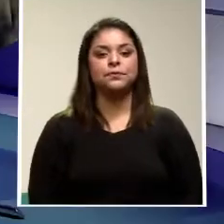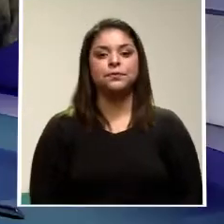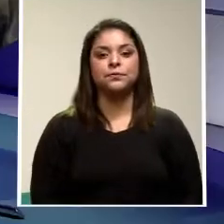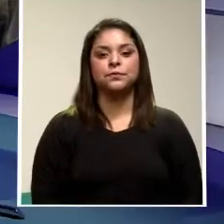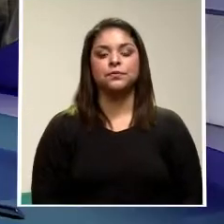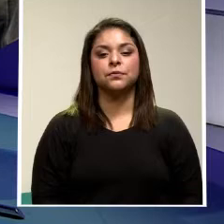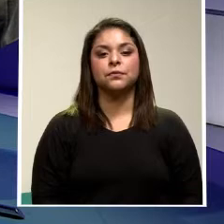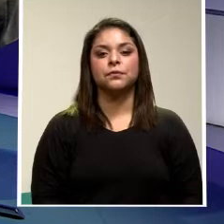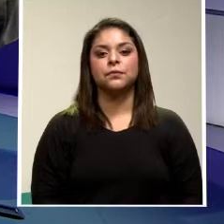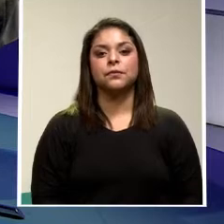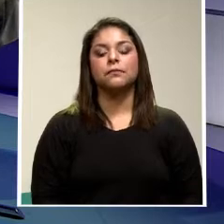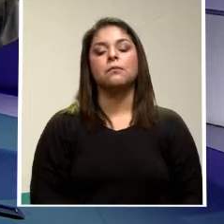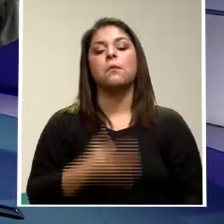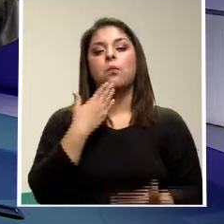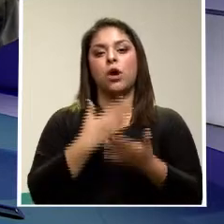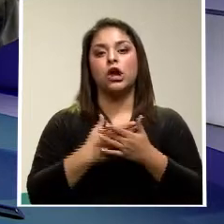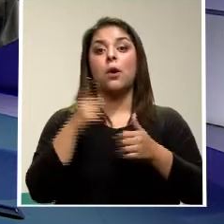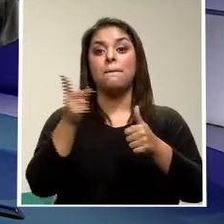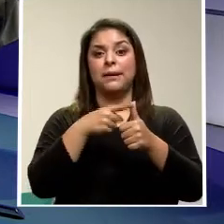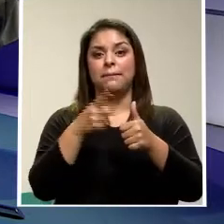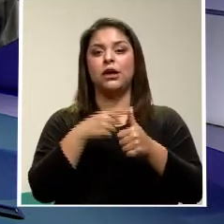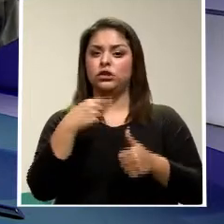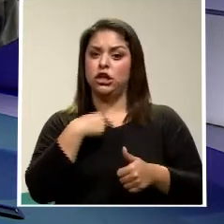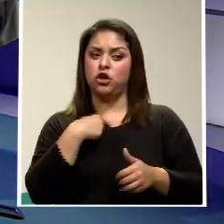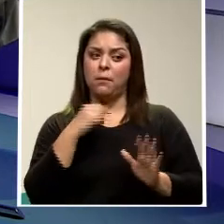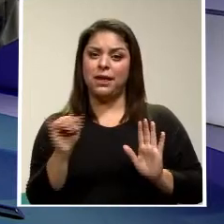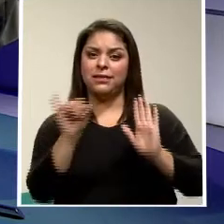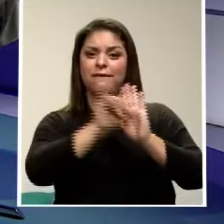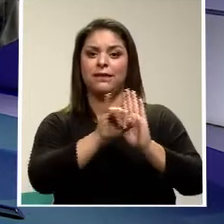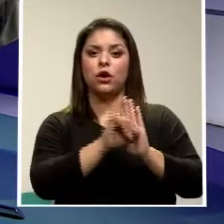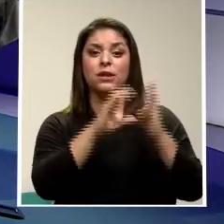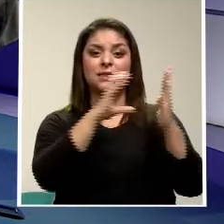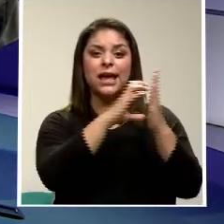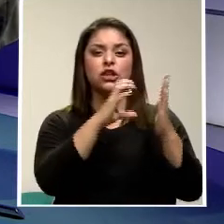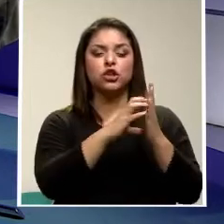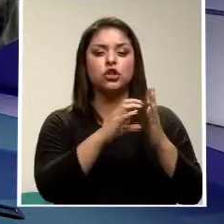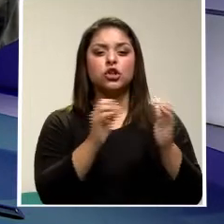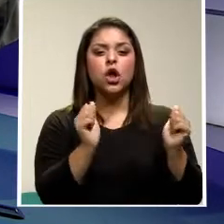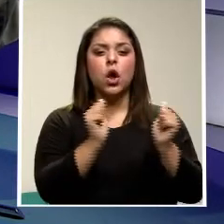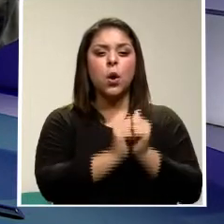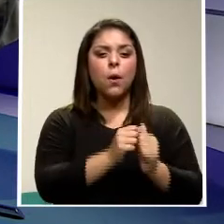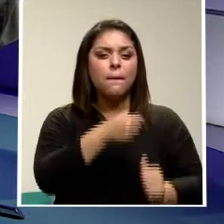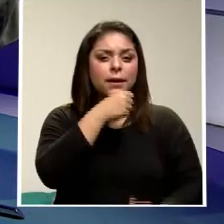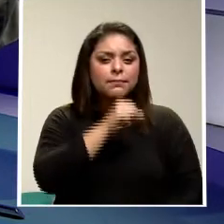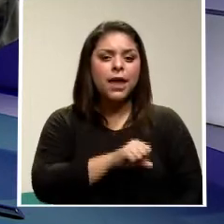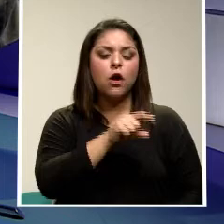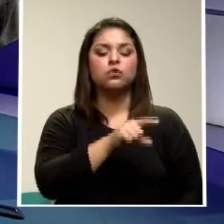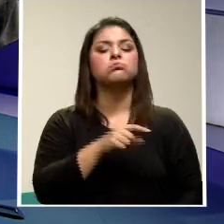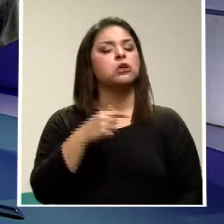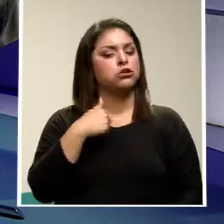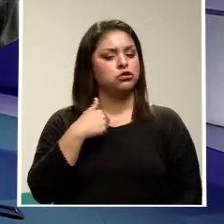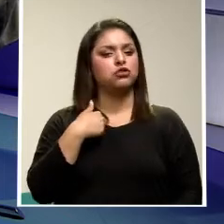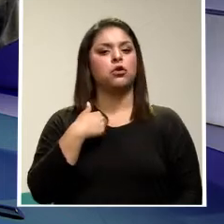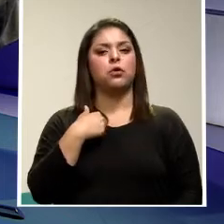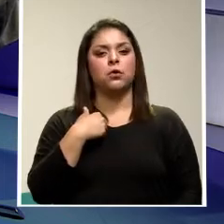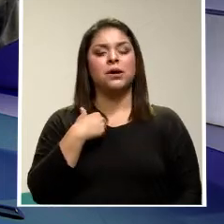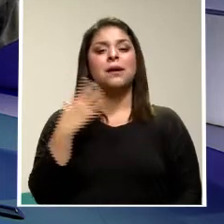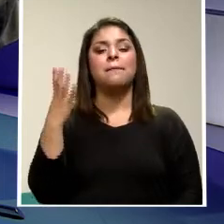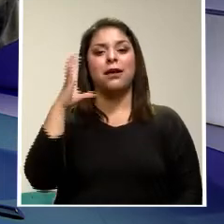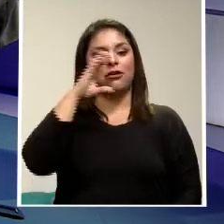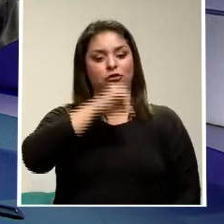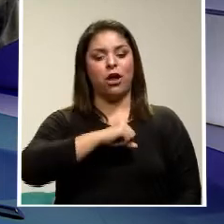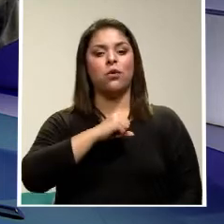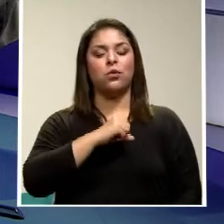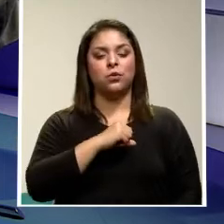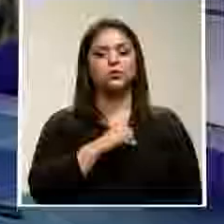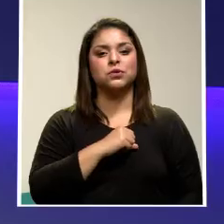Primero, si me reconozco en los textos más antiguos, me reconozco con extrañeza. Estamos hablando de,